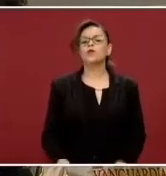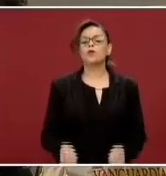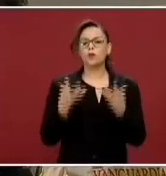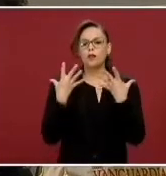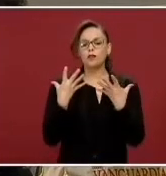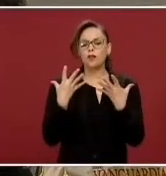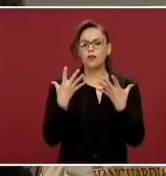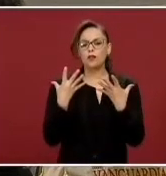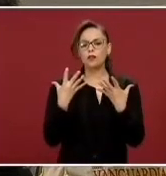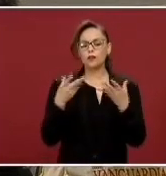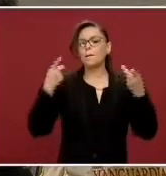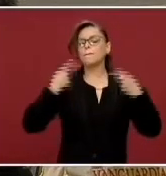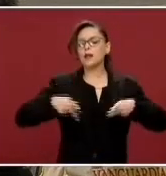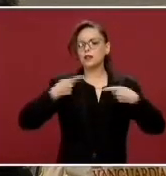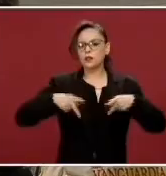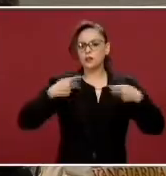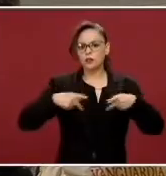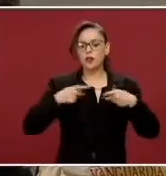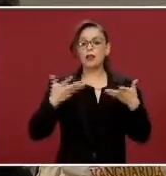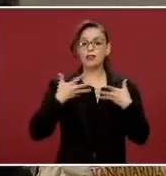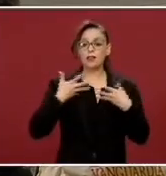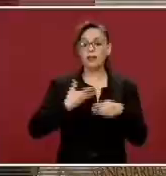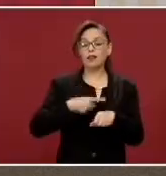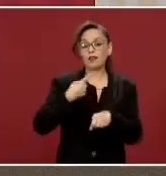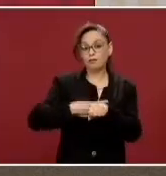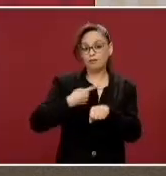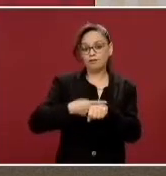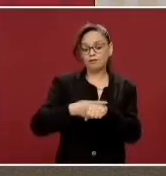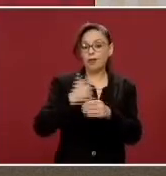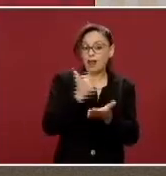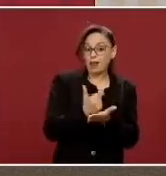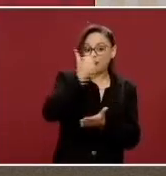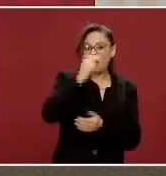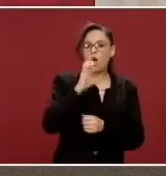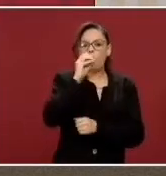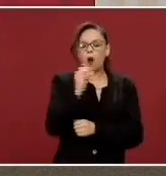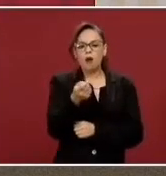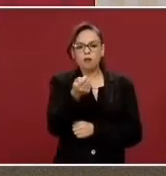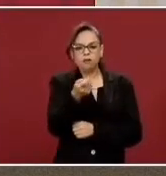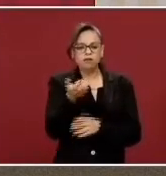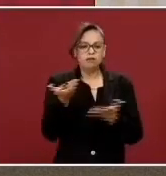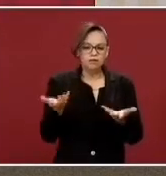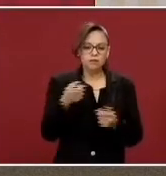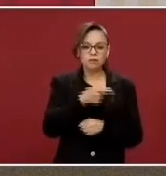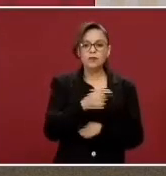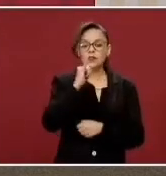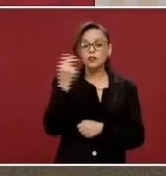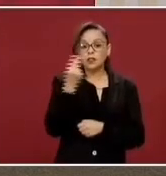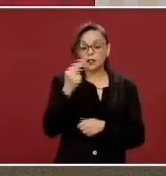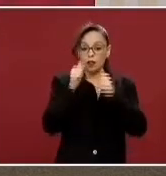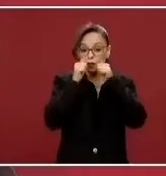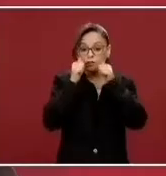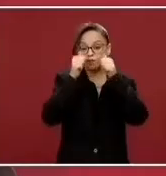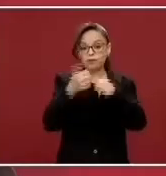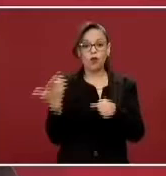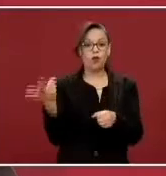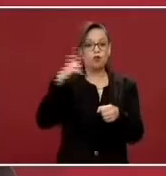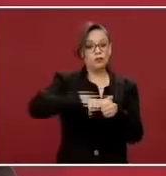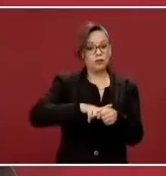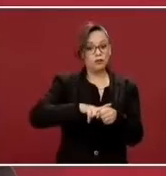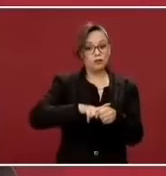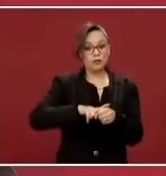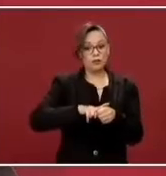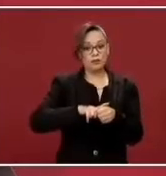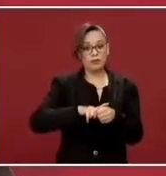qué proporción de las personas tienen enfermedad leve o tienen enfermedad que requiere atención médica hospitalaria, y sigue guardando un